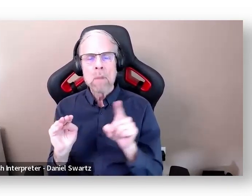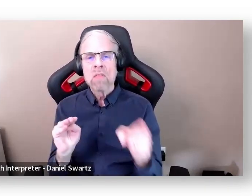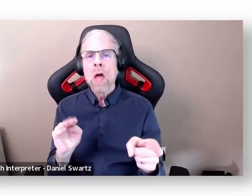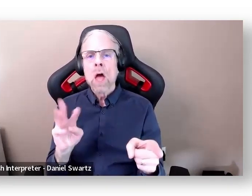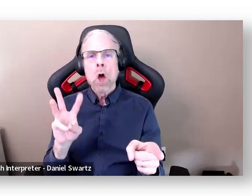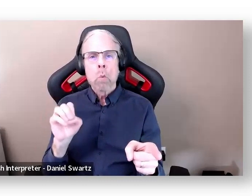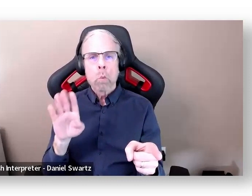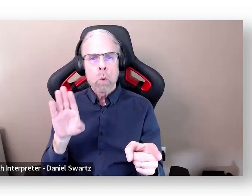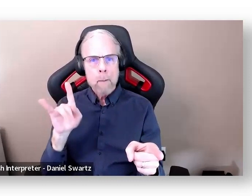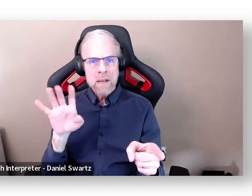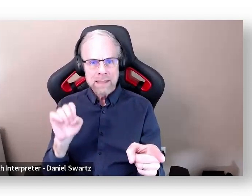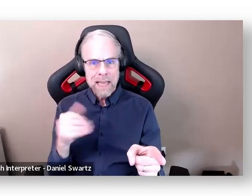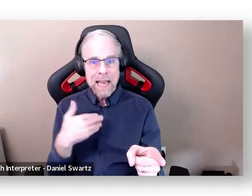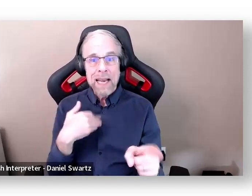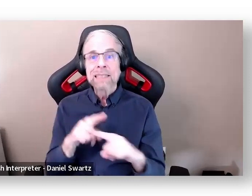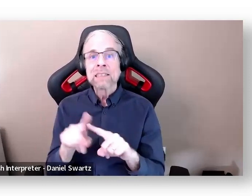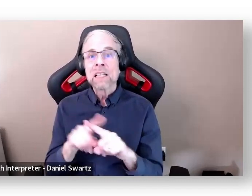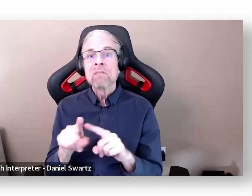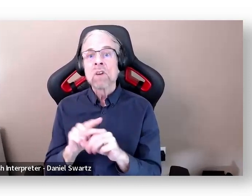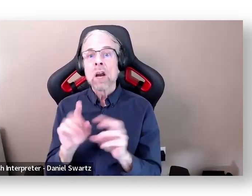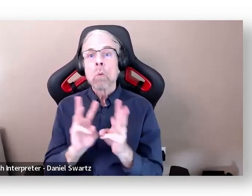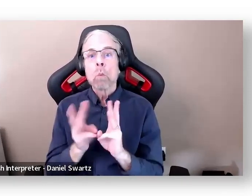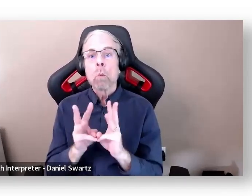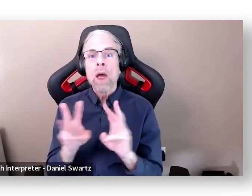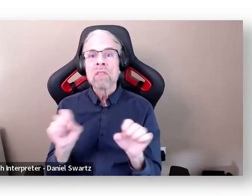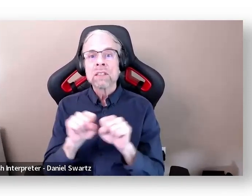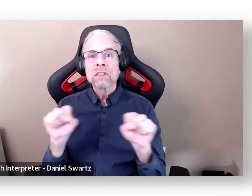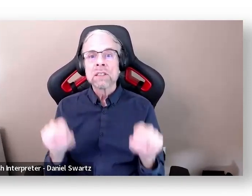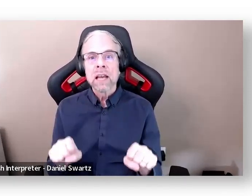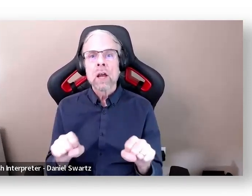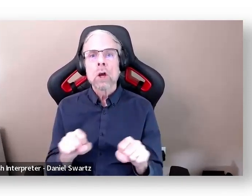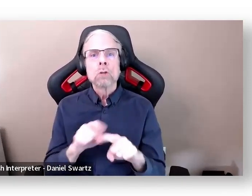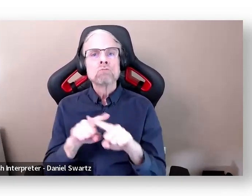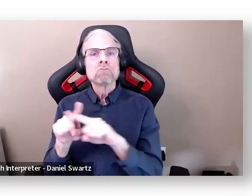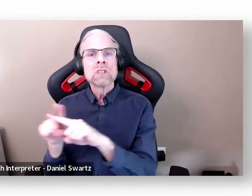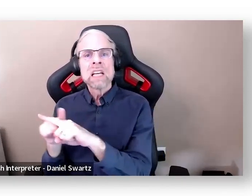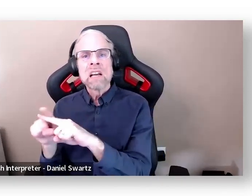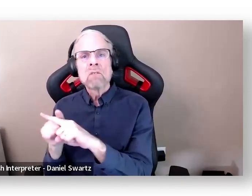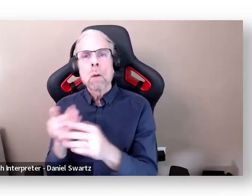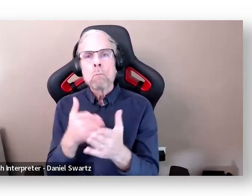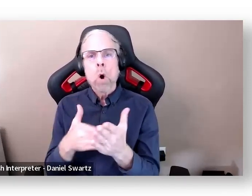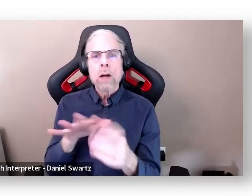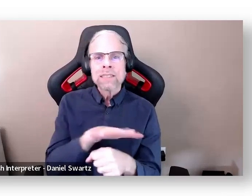seguros. Entonces, lo que les estoy enseñando, este es el sitio web que tiene todas las estaciones